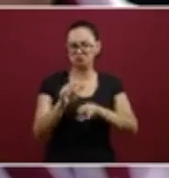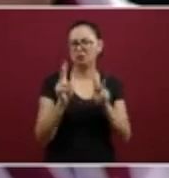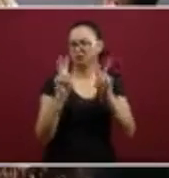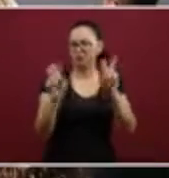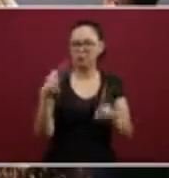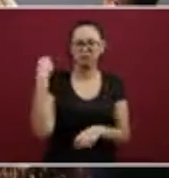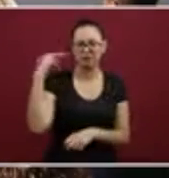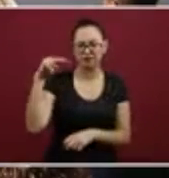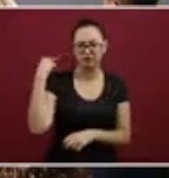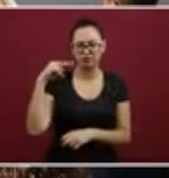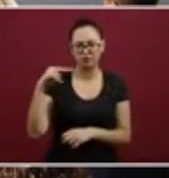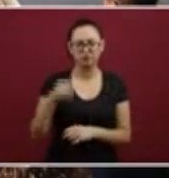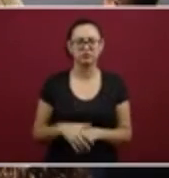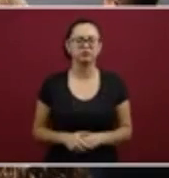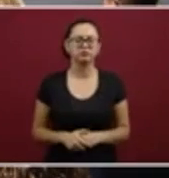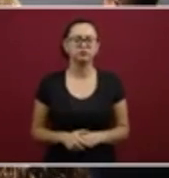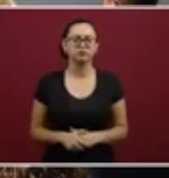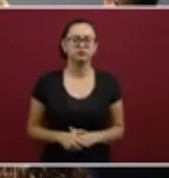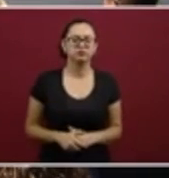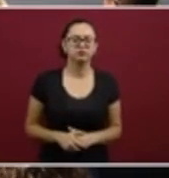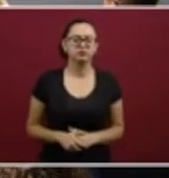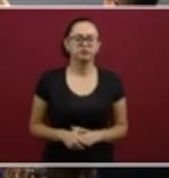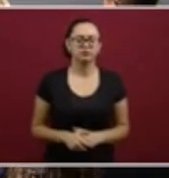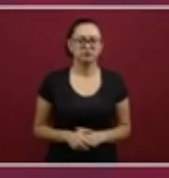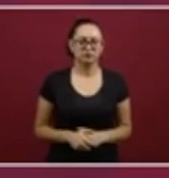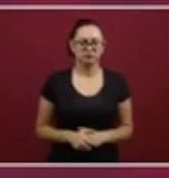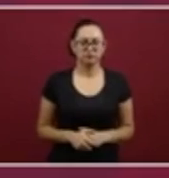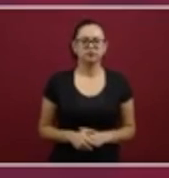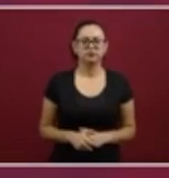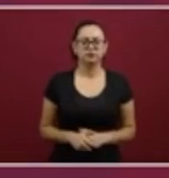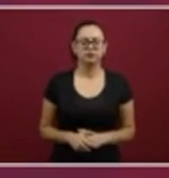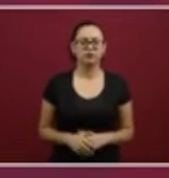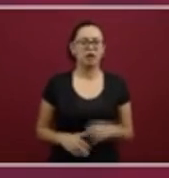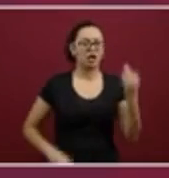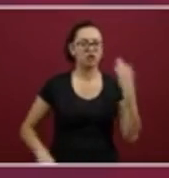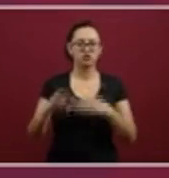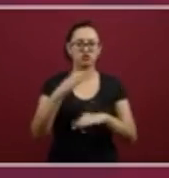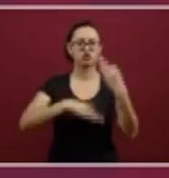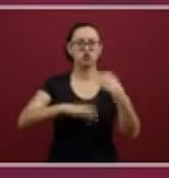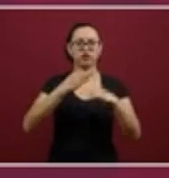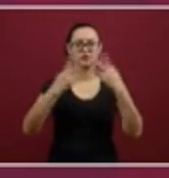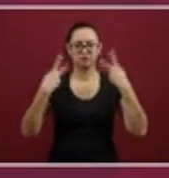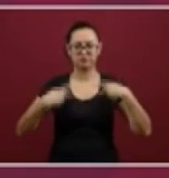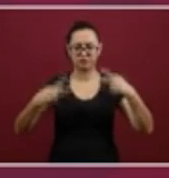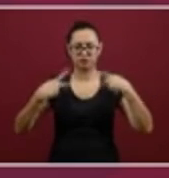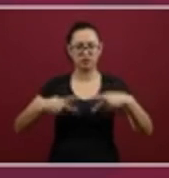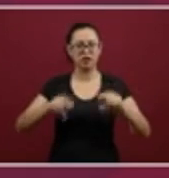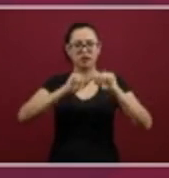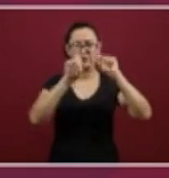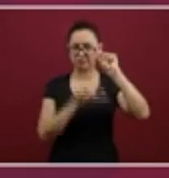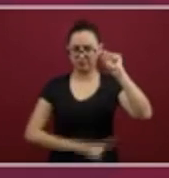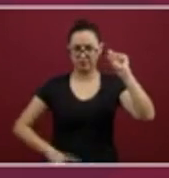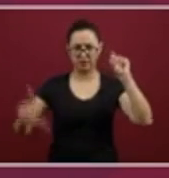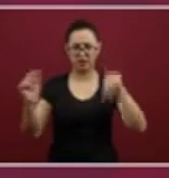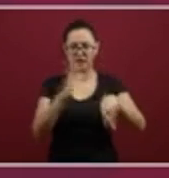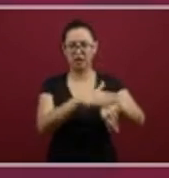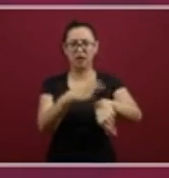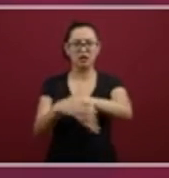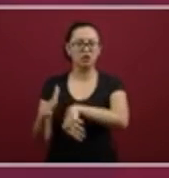de Veracruz? En general, decirle a todos los mexicanos